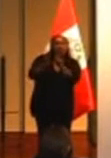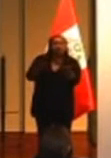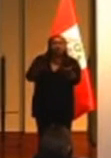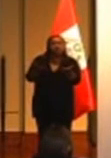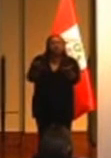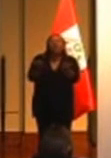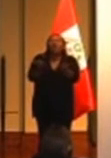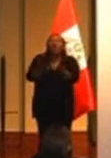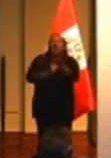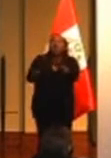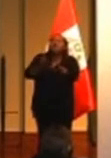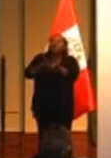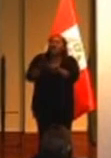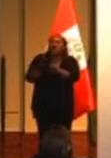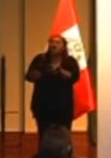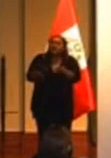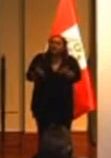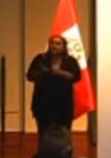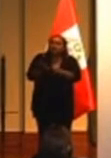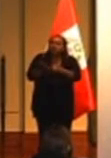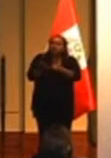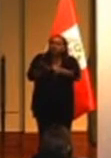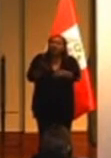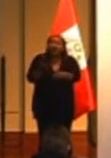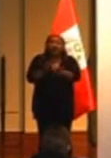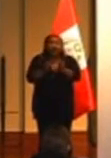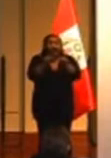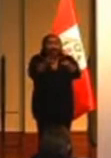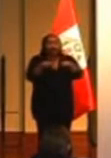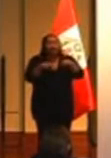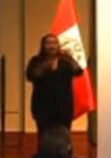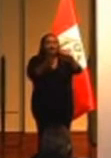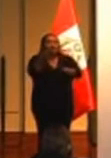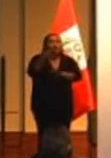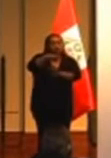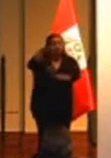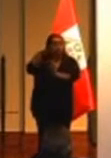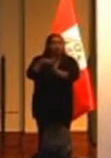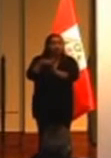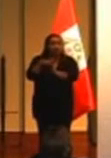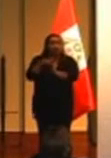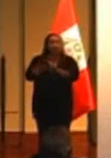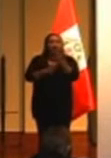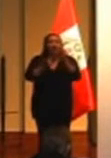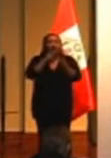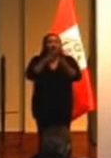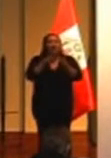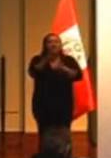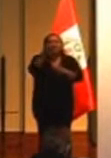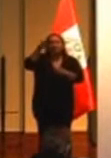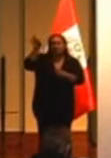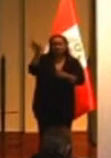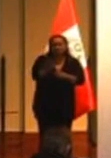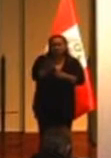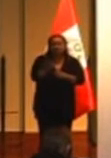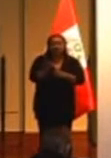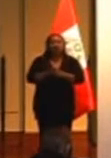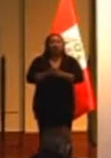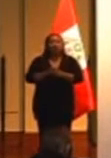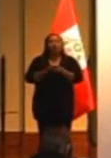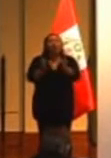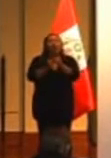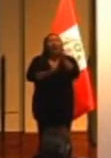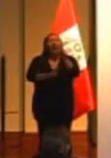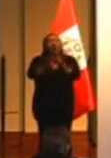ahora qué más hacemos? De ahí que tenemos 62 proyectos que están al 100% con